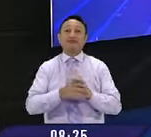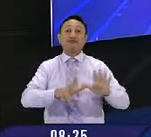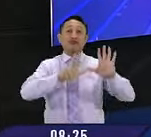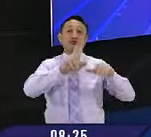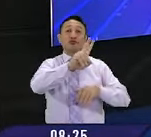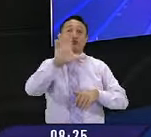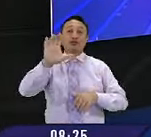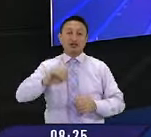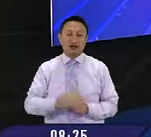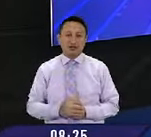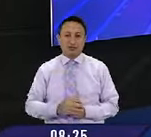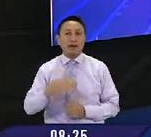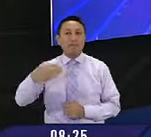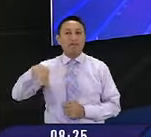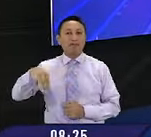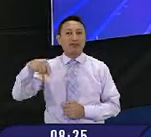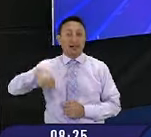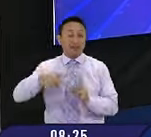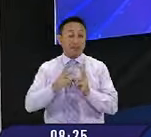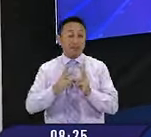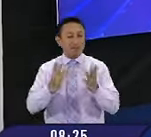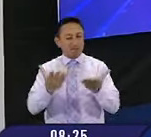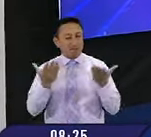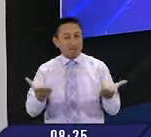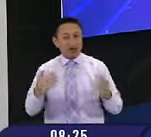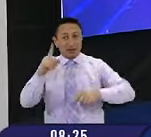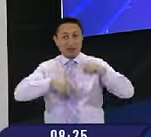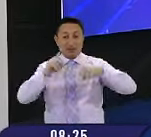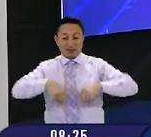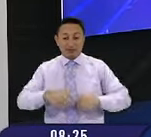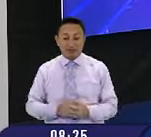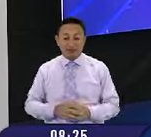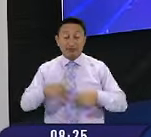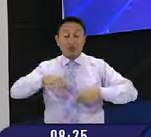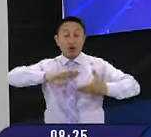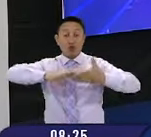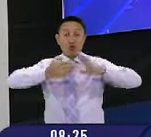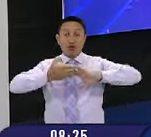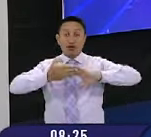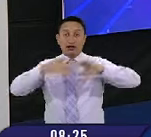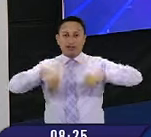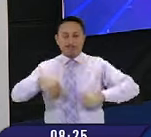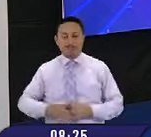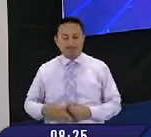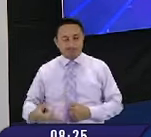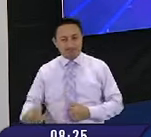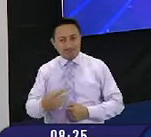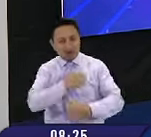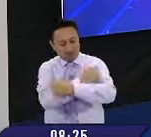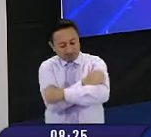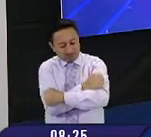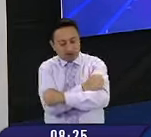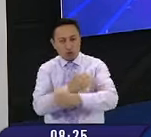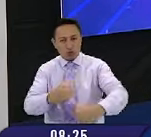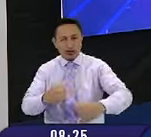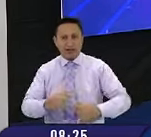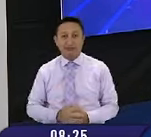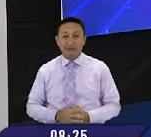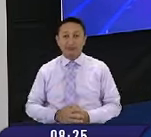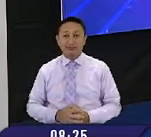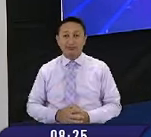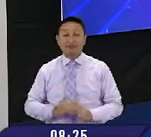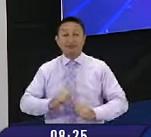8:25 en la mañana, día miércoles, vecinos queridos, amigos, estamos en comunidad, así que les mandamos el abrazo grande, ese abrazo